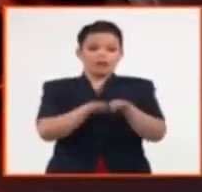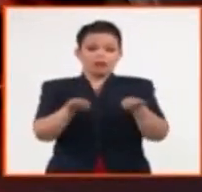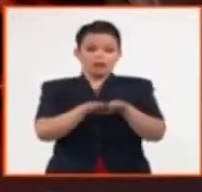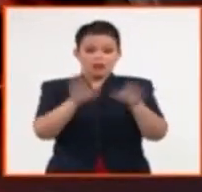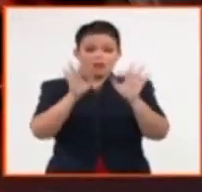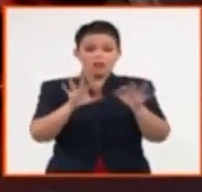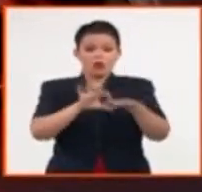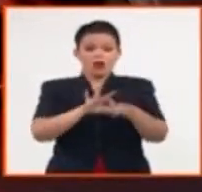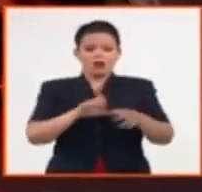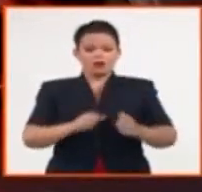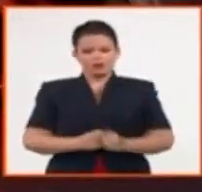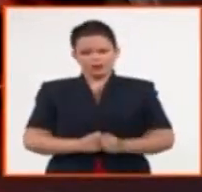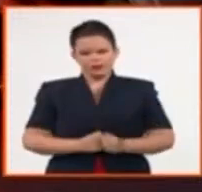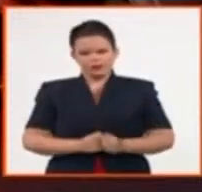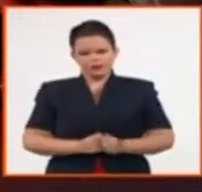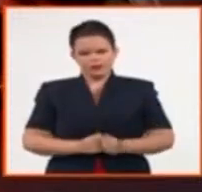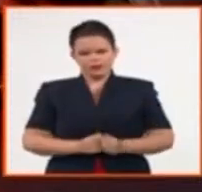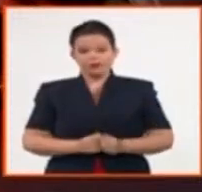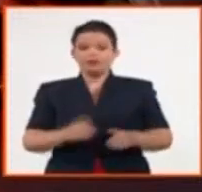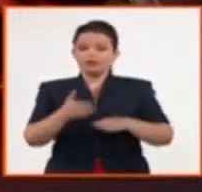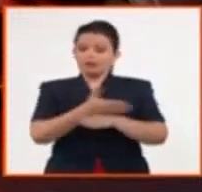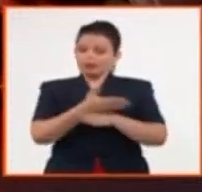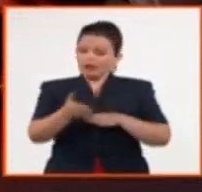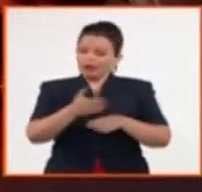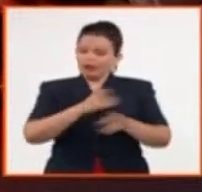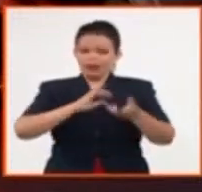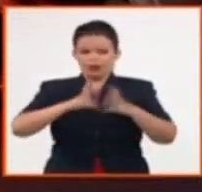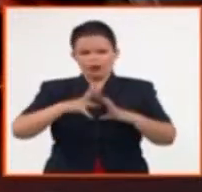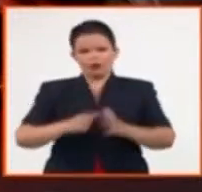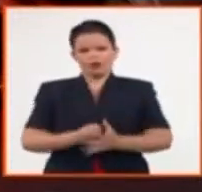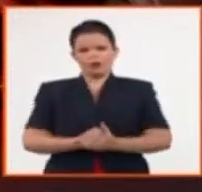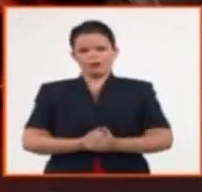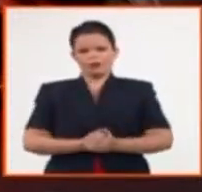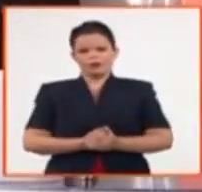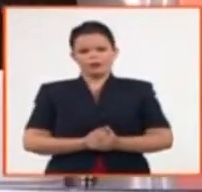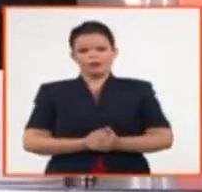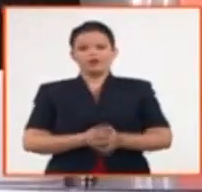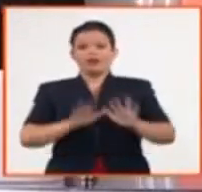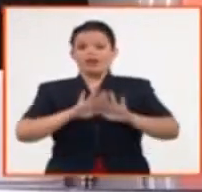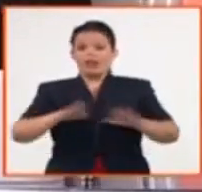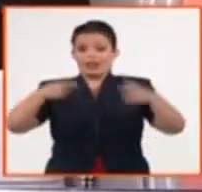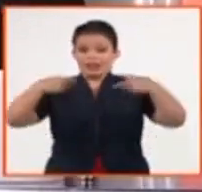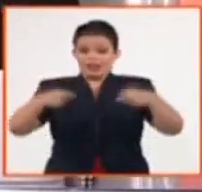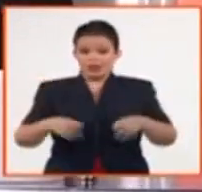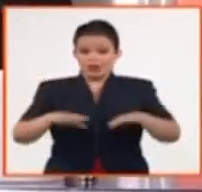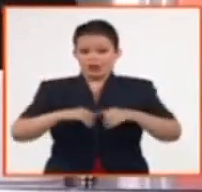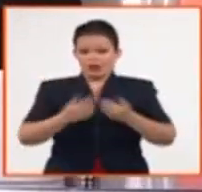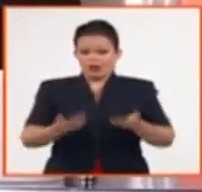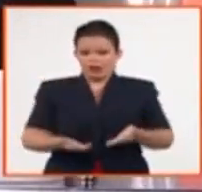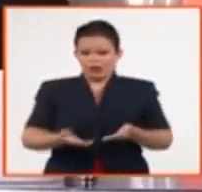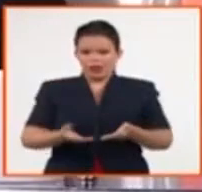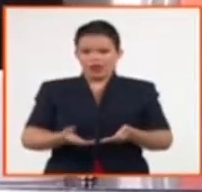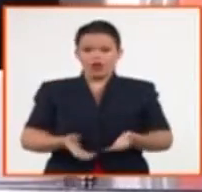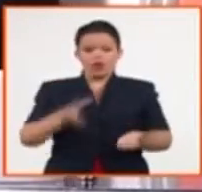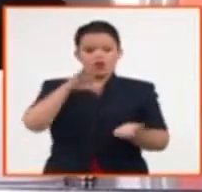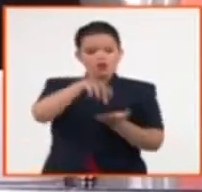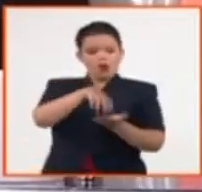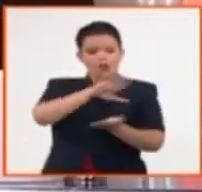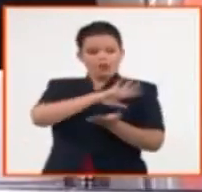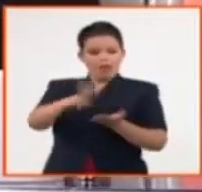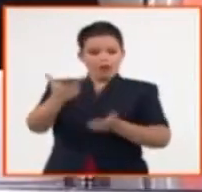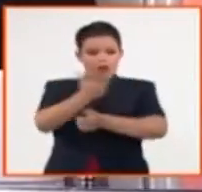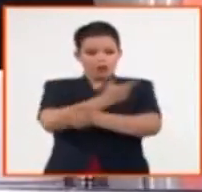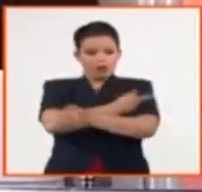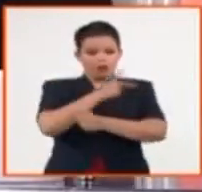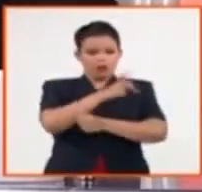estaba previsto para la tercera etapa. Pues entonces, ¿qué decisión hemos tomado? Bueno, los vacunatorios que ya terminaron de vacunar a todos sus niños de 6º grado, los de 7º, es decir, el grupo